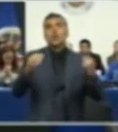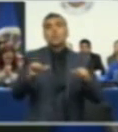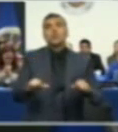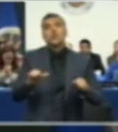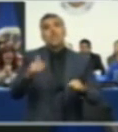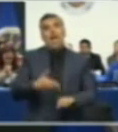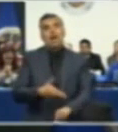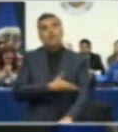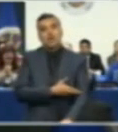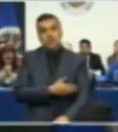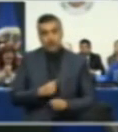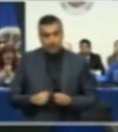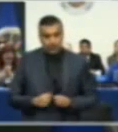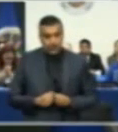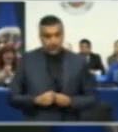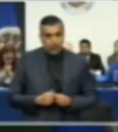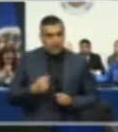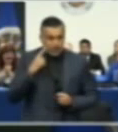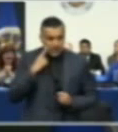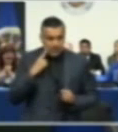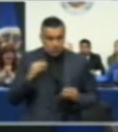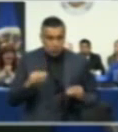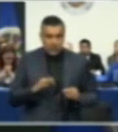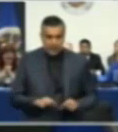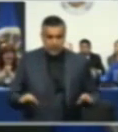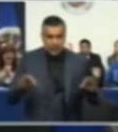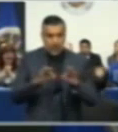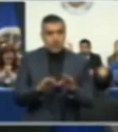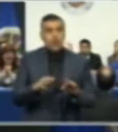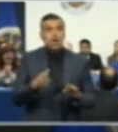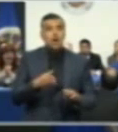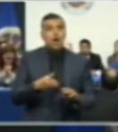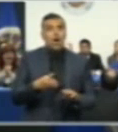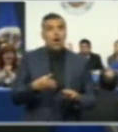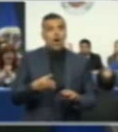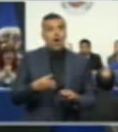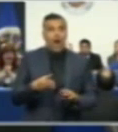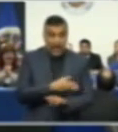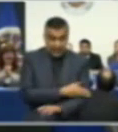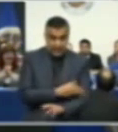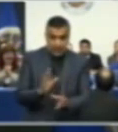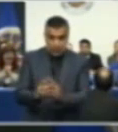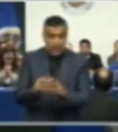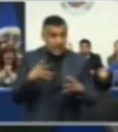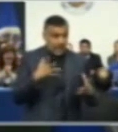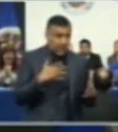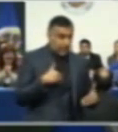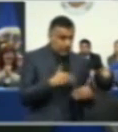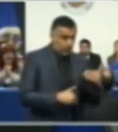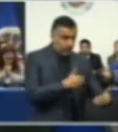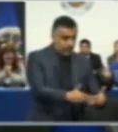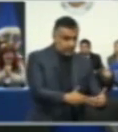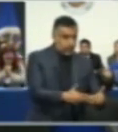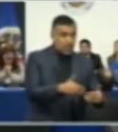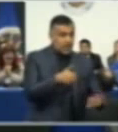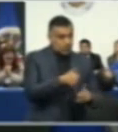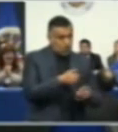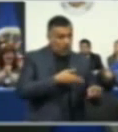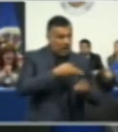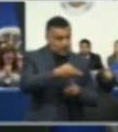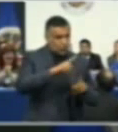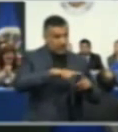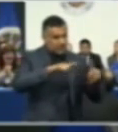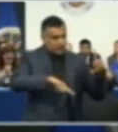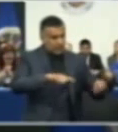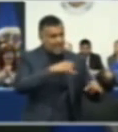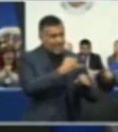de avance en el Perú. Me parece muy destacable que antes de la audiencia ya hayan hecho un avance, que en el propio ámbito de las